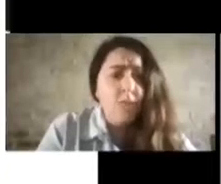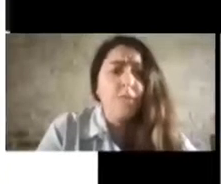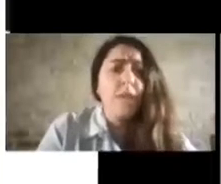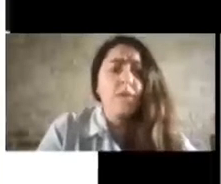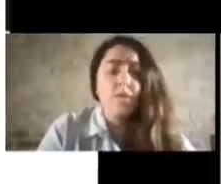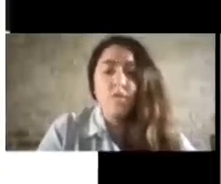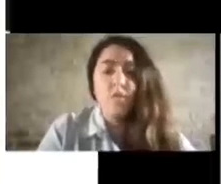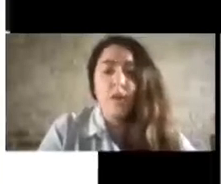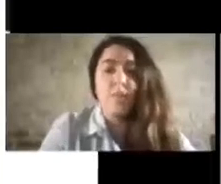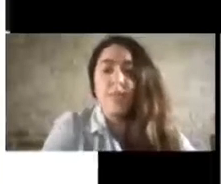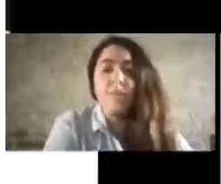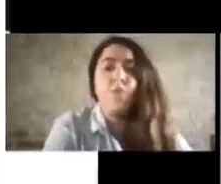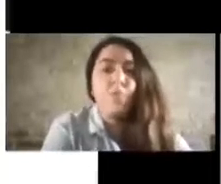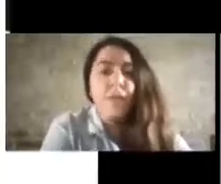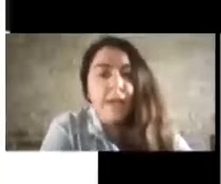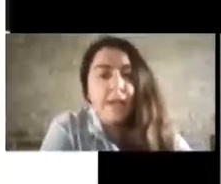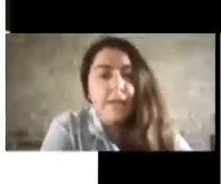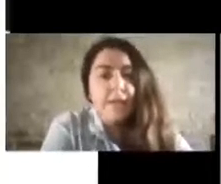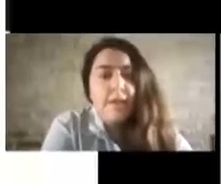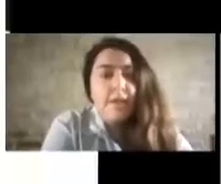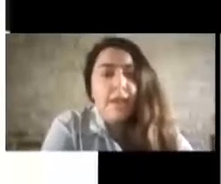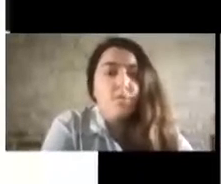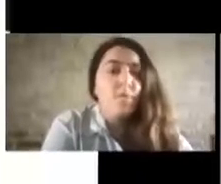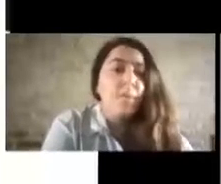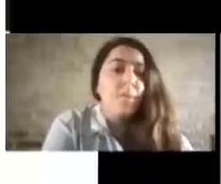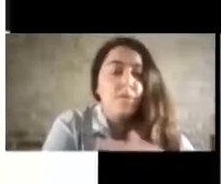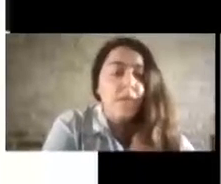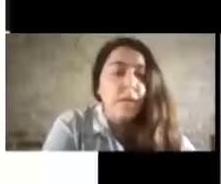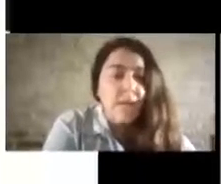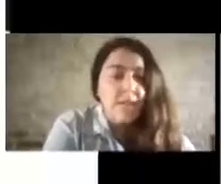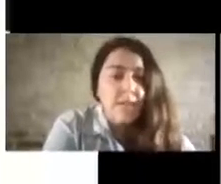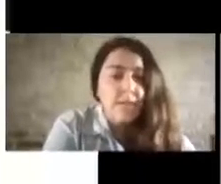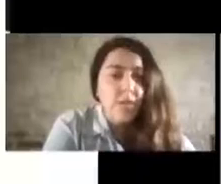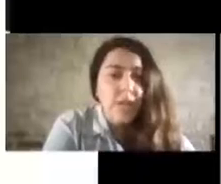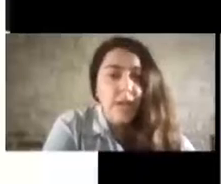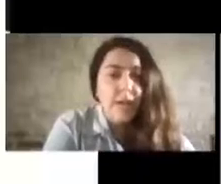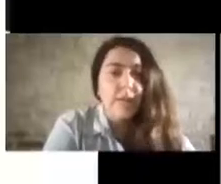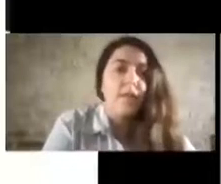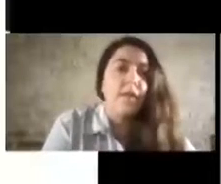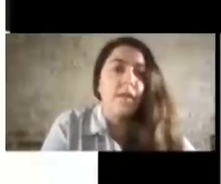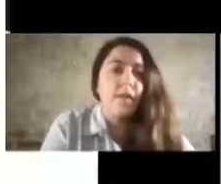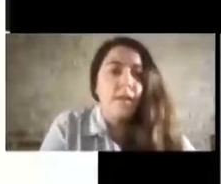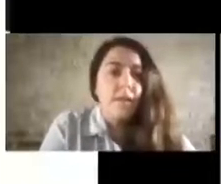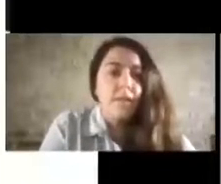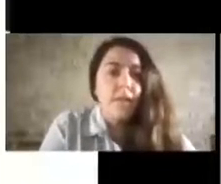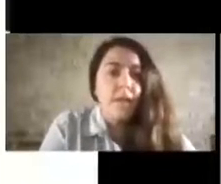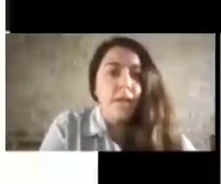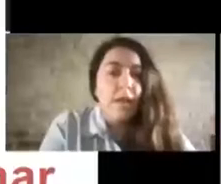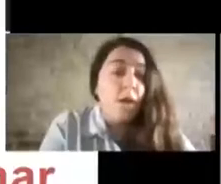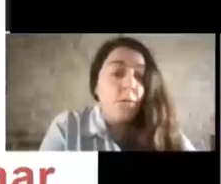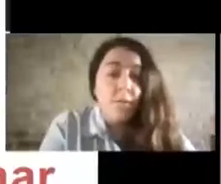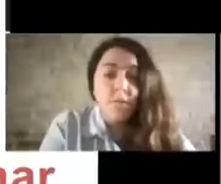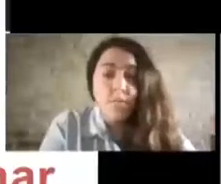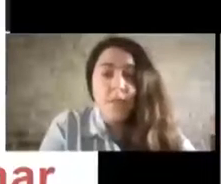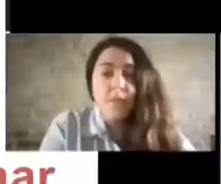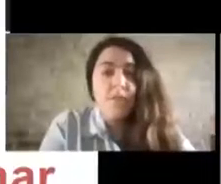sin cubrir. Nosotros recomendamos cubrirla de la lluvia para que no tenga un exceso de